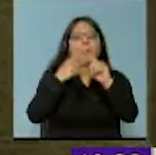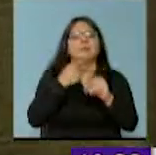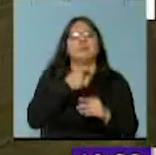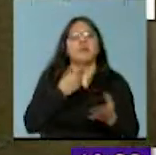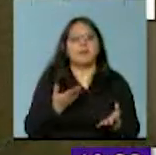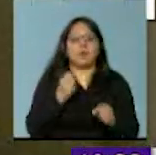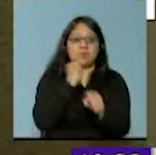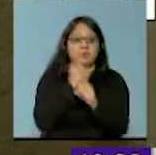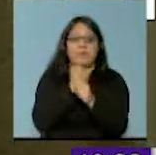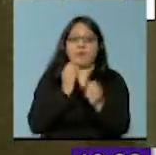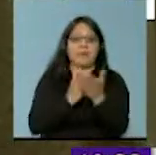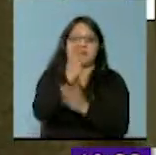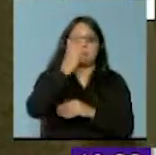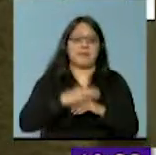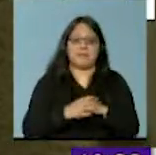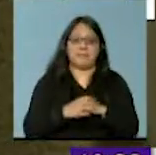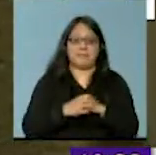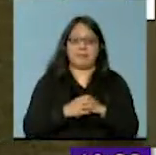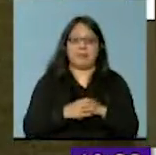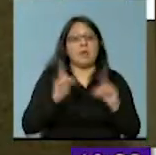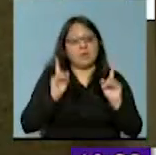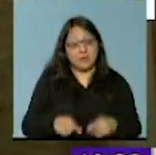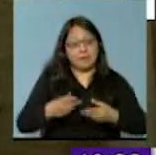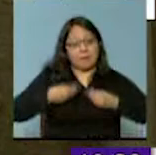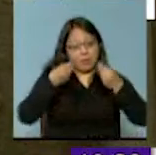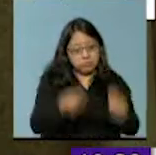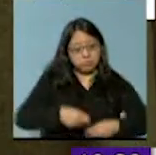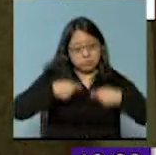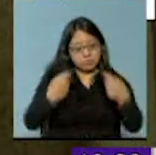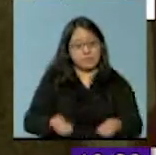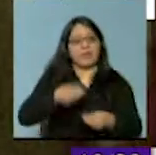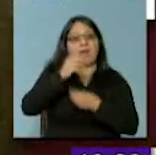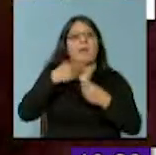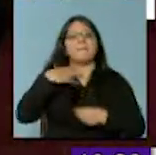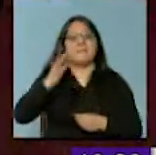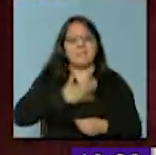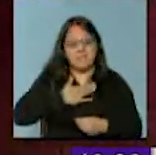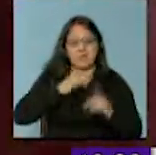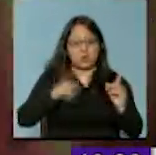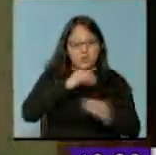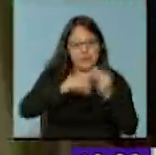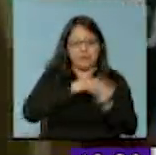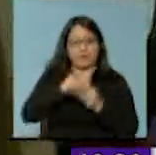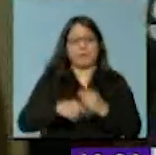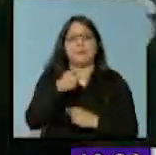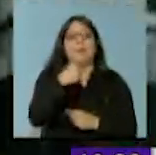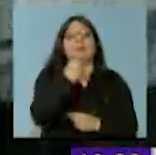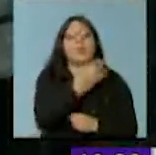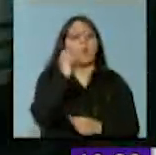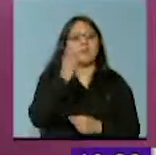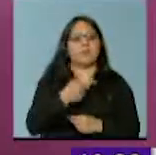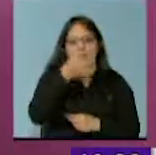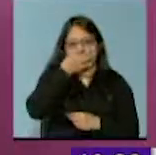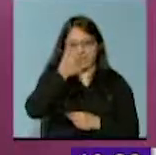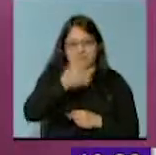y poder dar algo para mi hijo, para la familia. ¿Cuántos años tenés? 26 años.